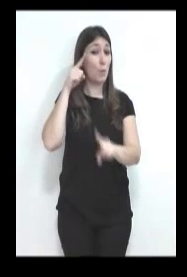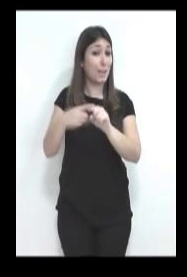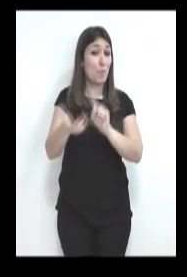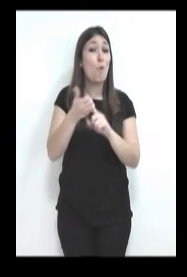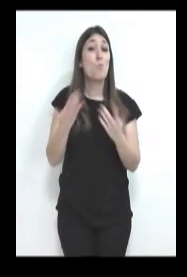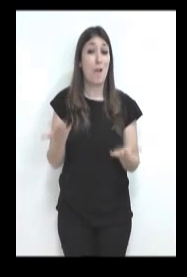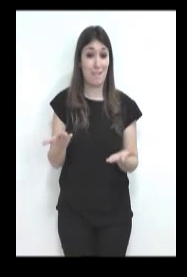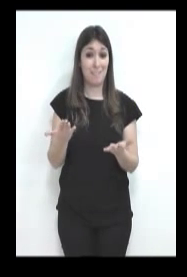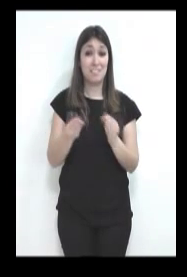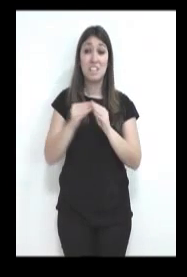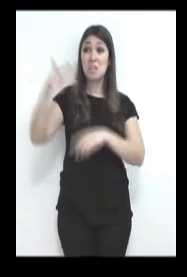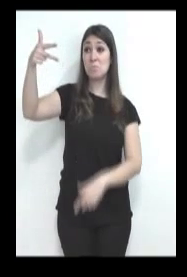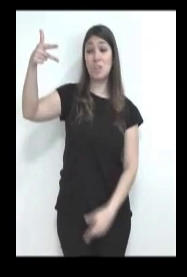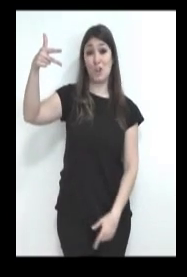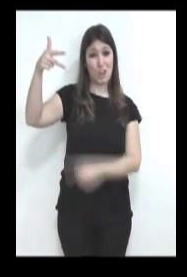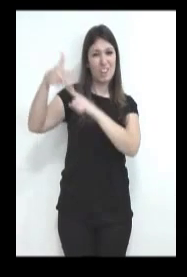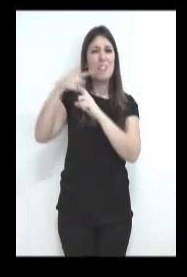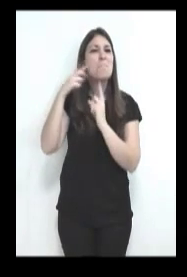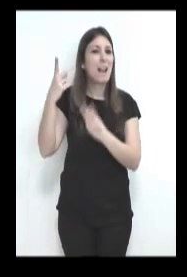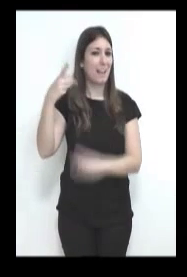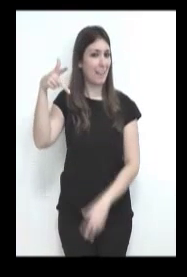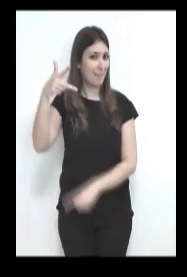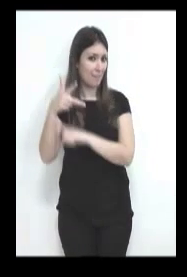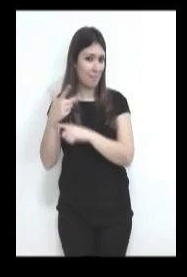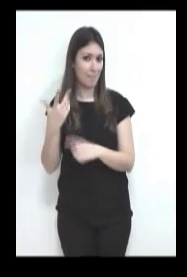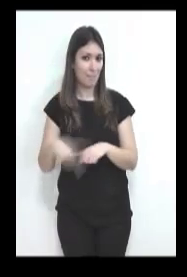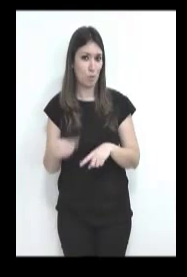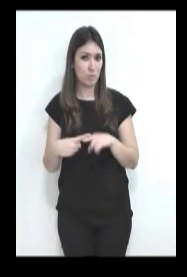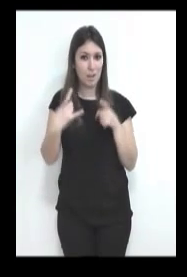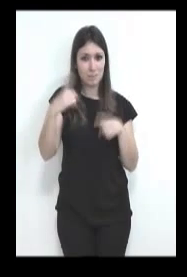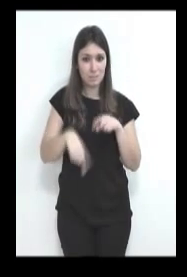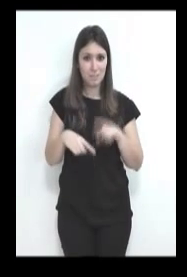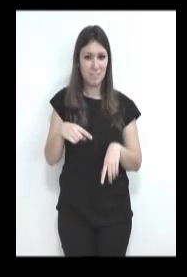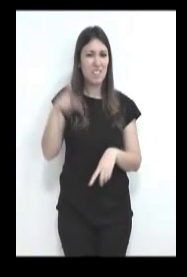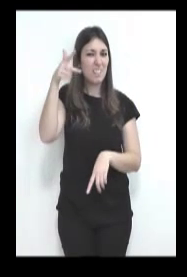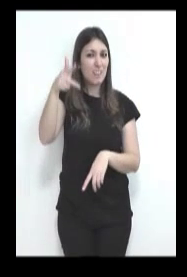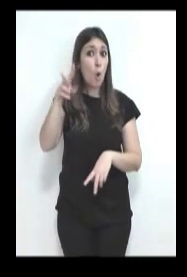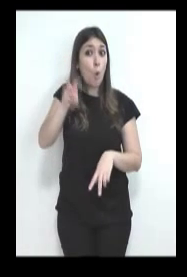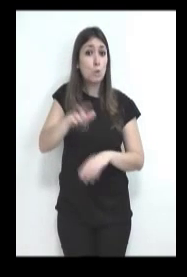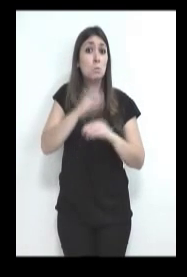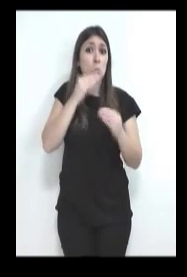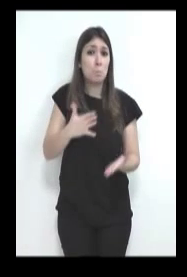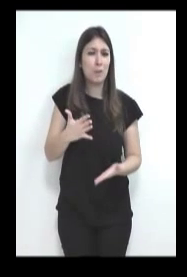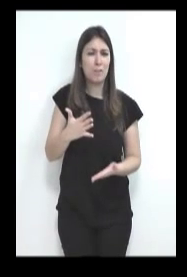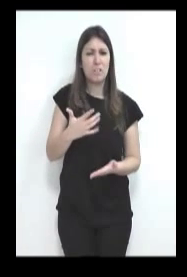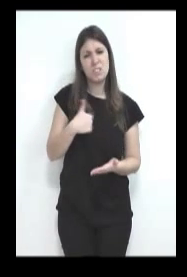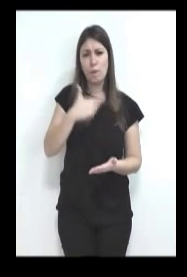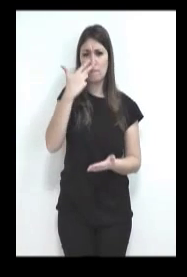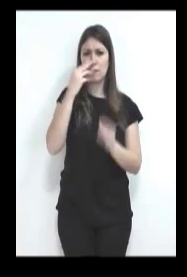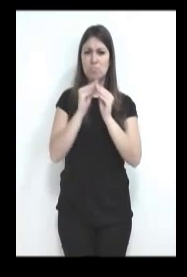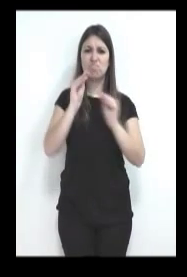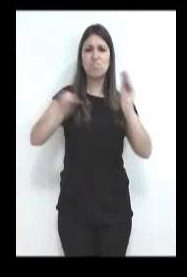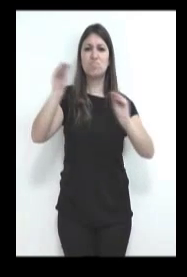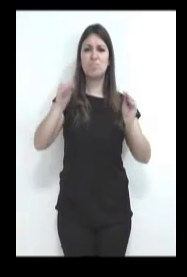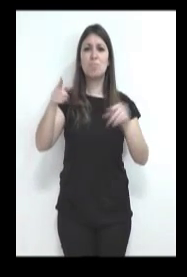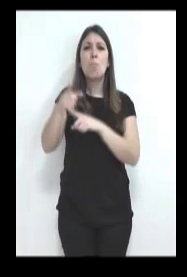es el fin en sí, el poner un sensor, ¿para qué lo quiero?, ¿no? Y si lo quiero para algo y es útil, estupendo que venga, pero